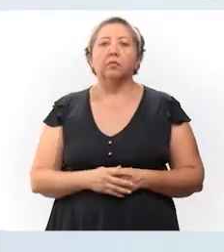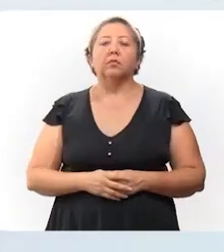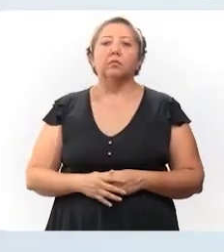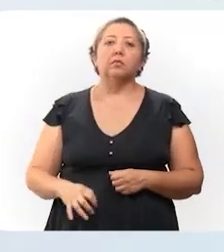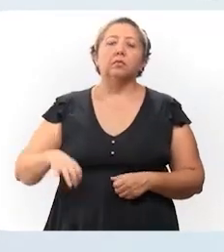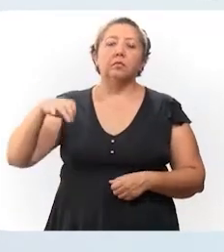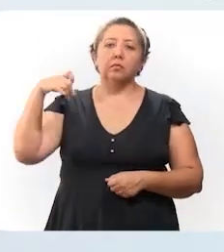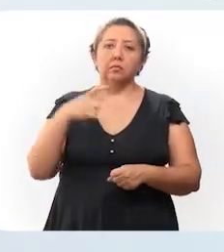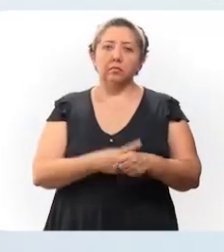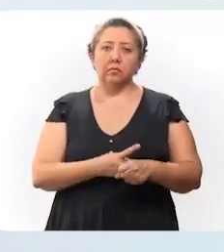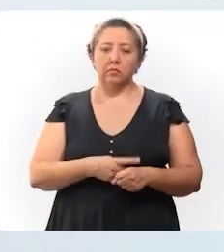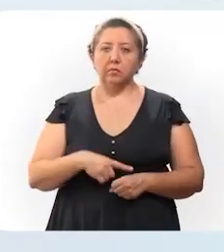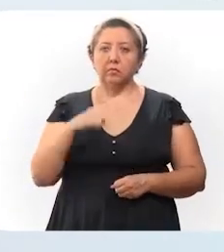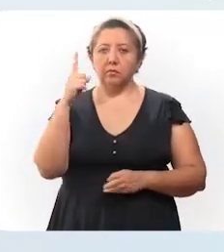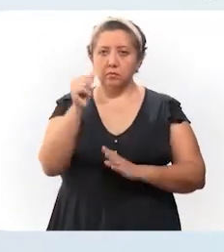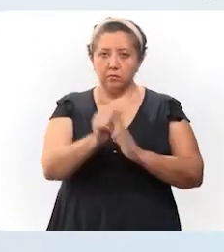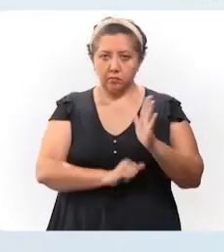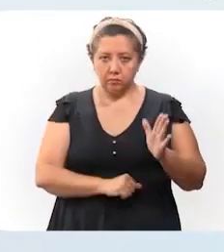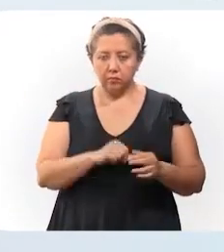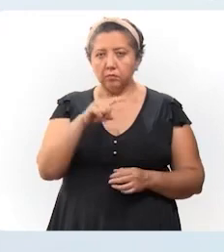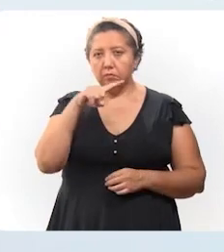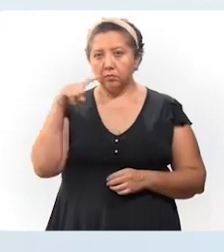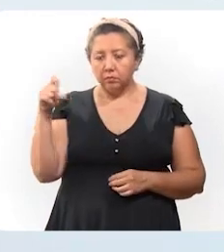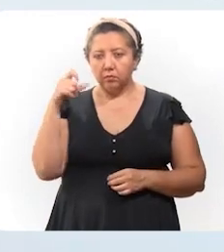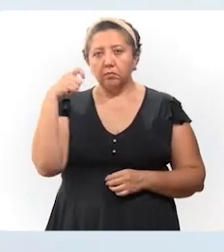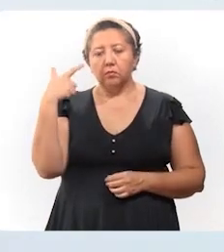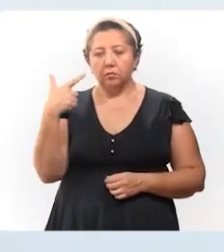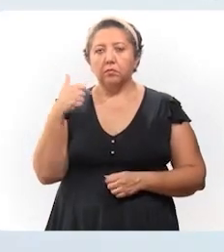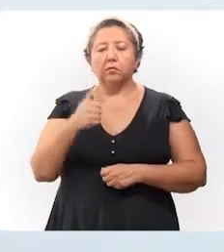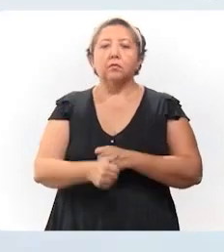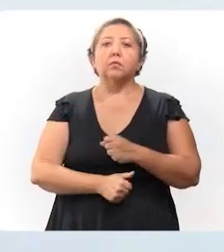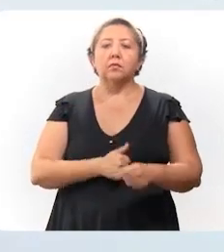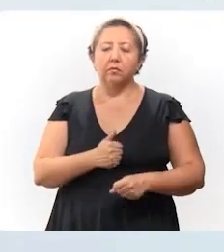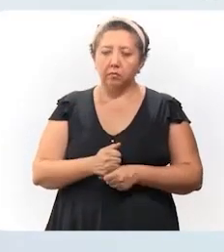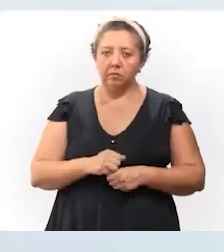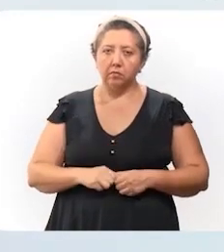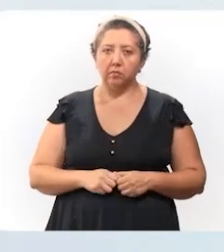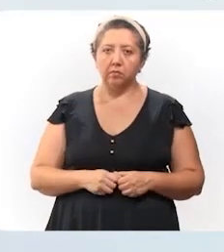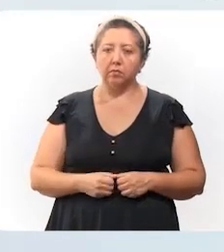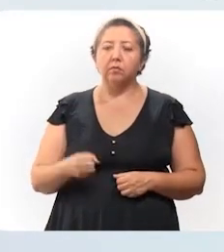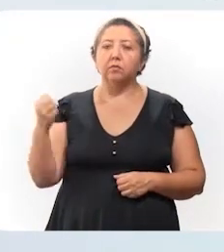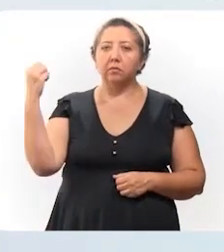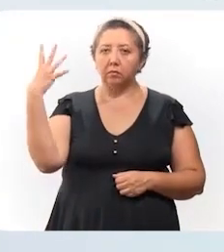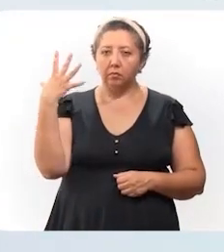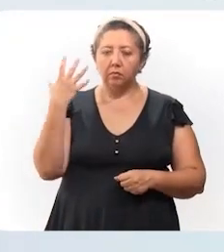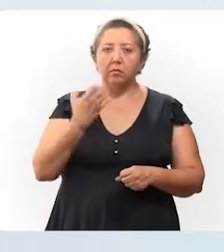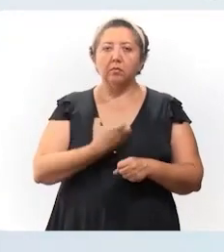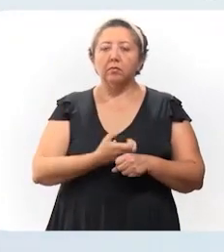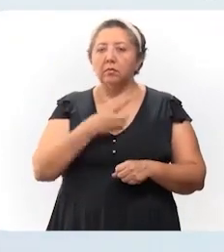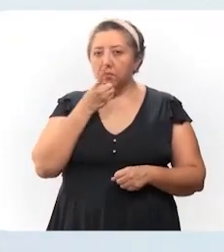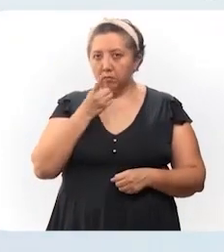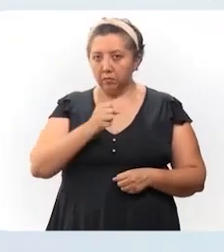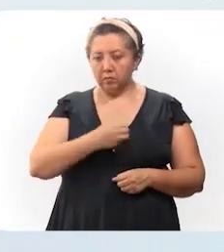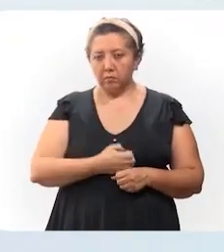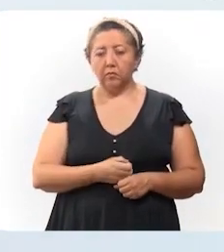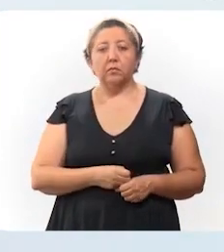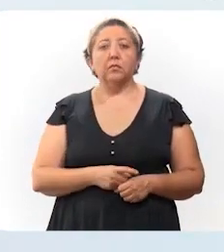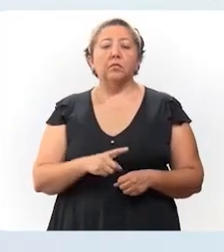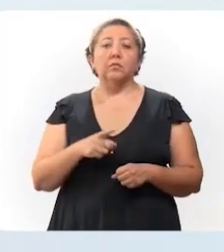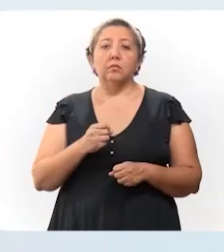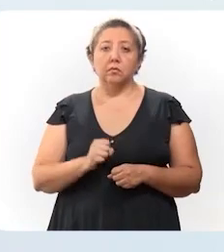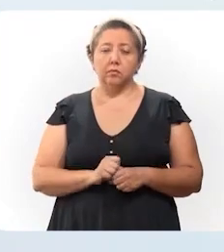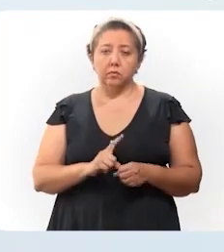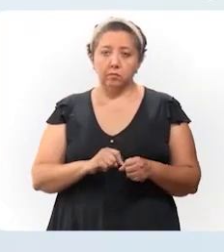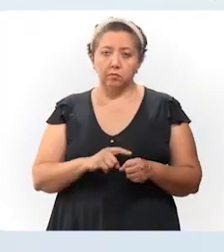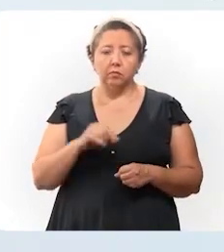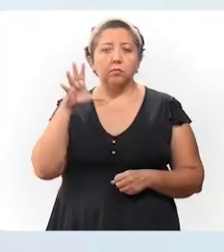diagnóstico. El rango de edad de los casos es de 1 mes a 107 años. Los indicadores semanales de nuestro semáforo estatal de